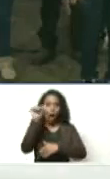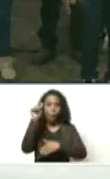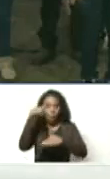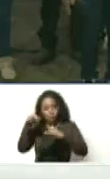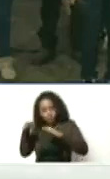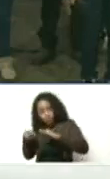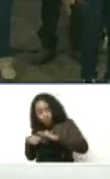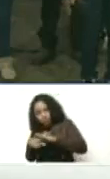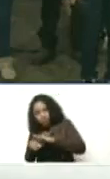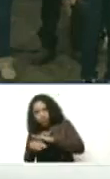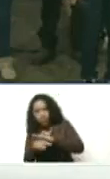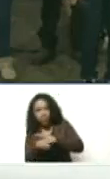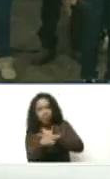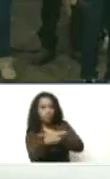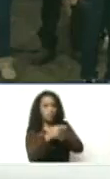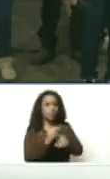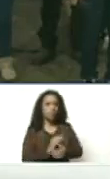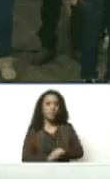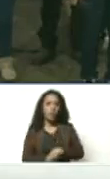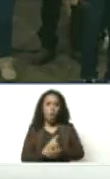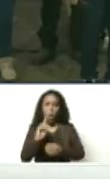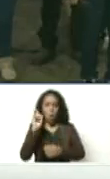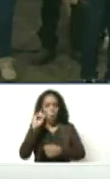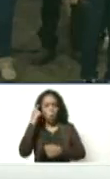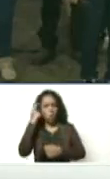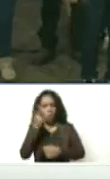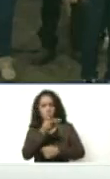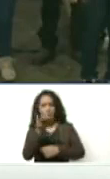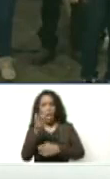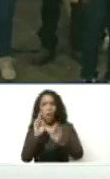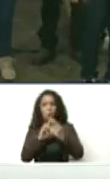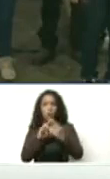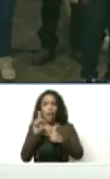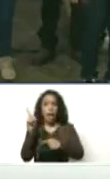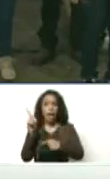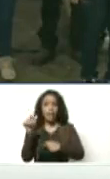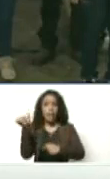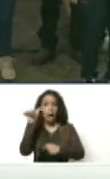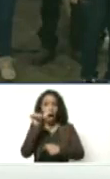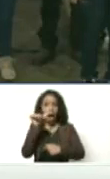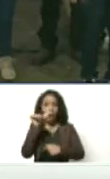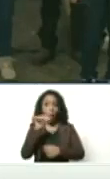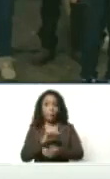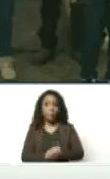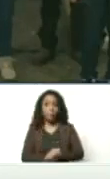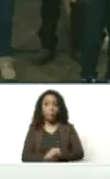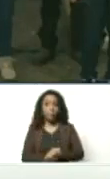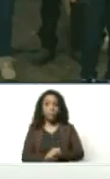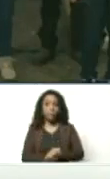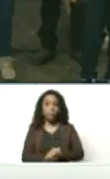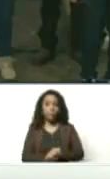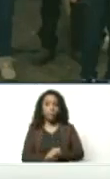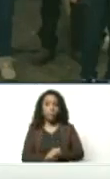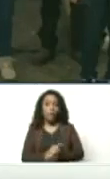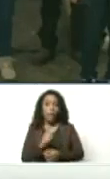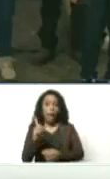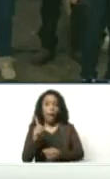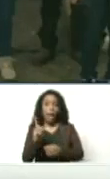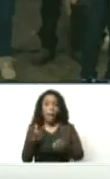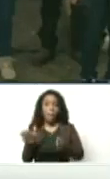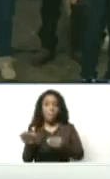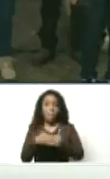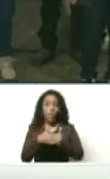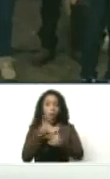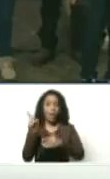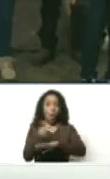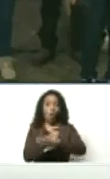subterráneo. No sé si lo conocen. Ese manantial, Castro Soteldo, fue embaulado en el